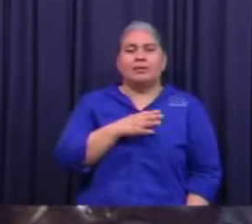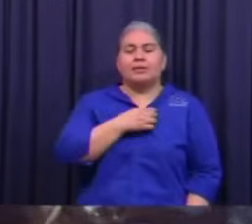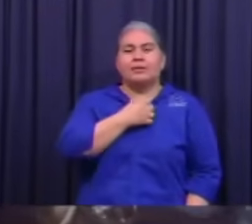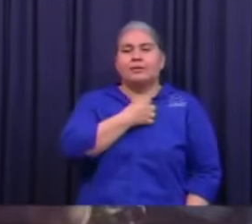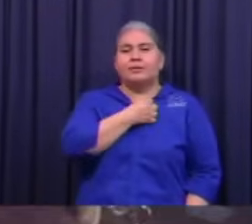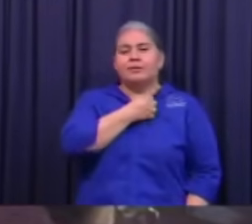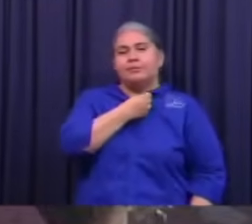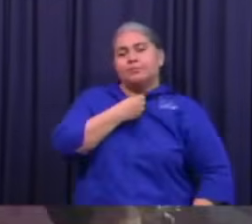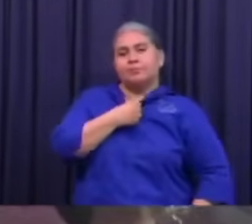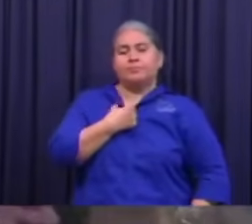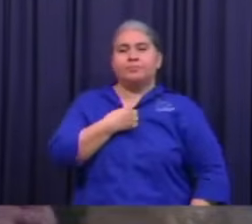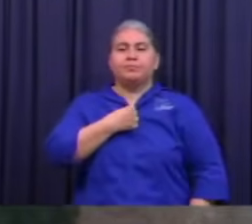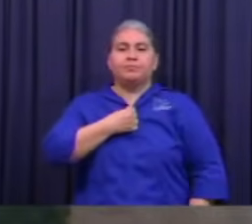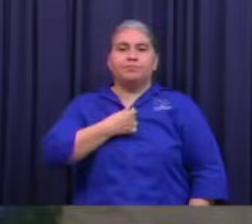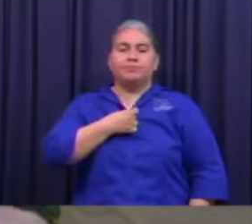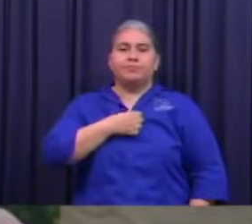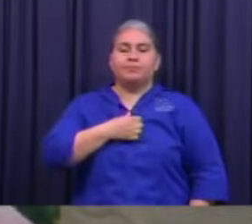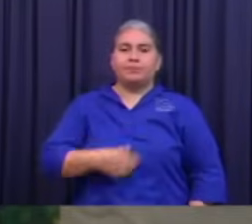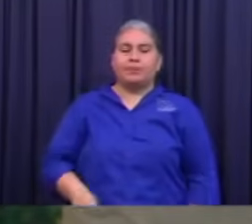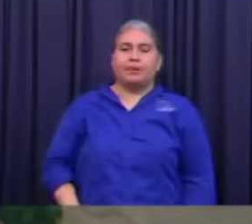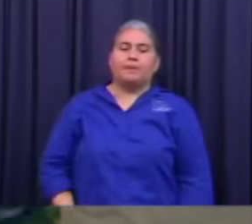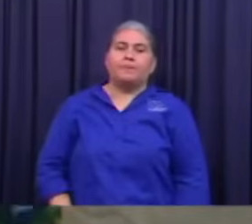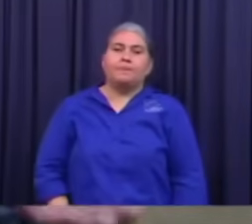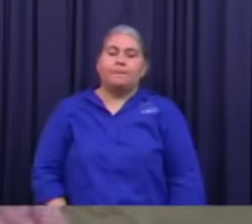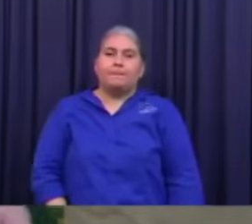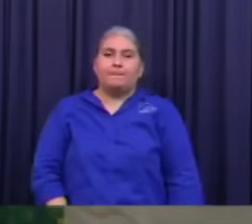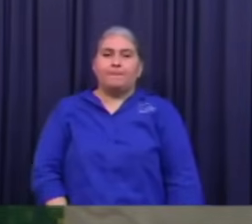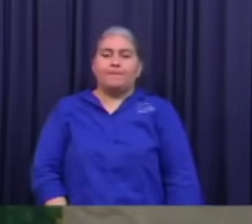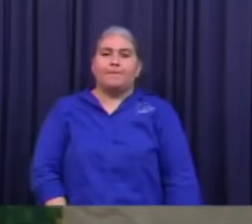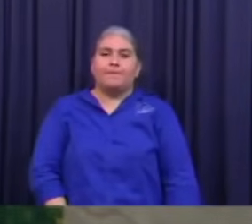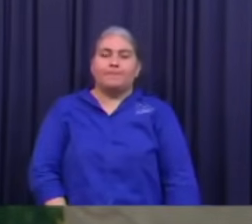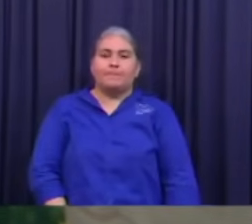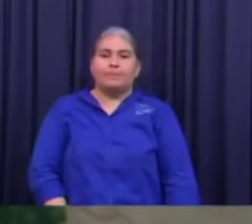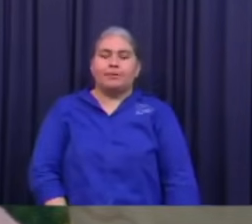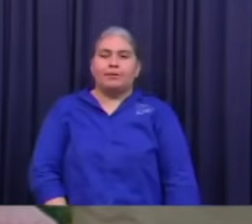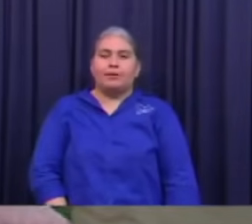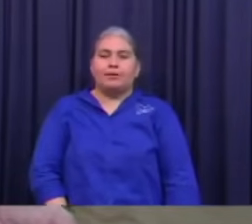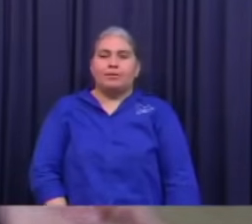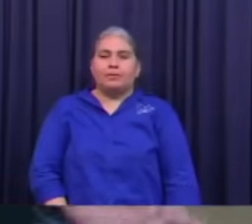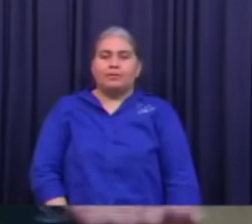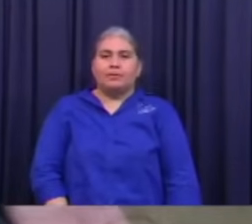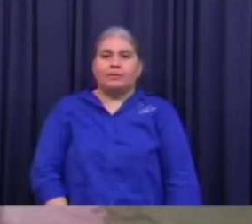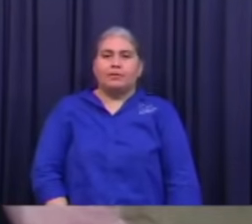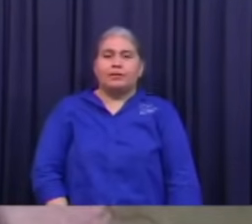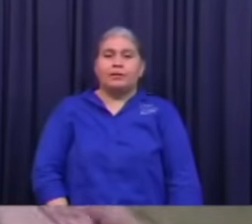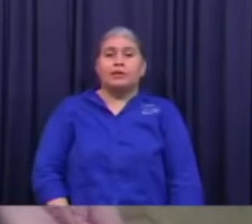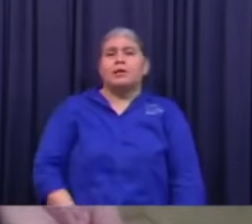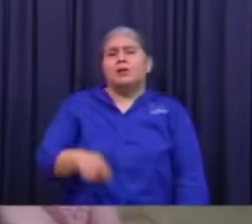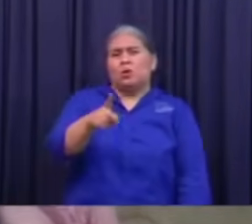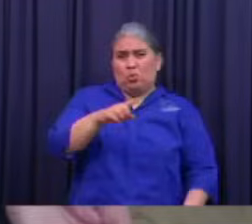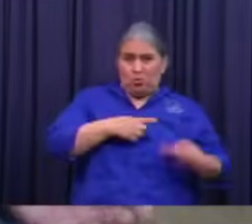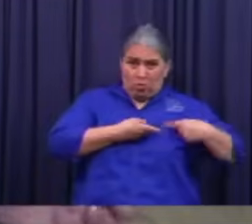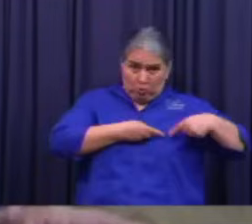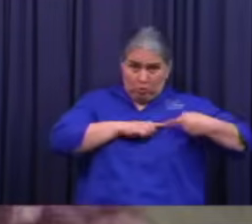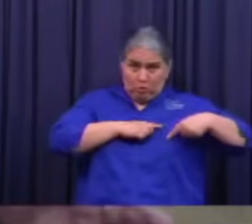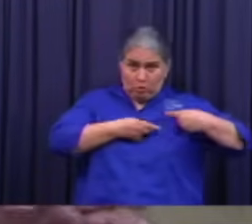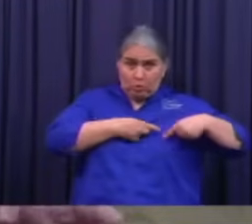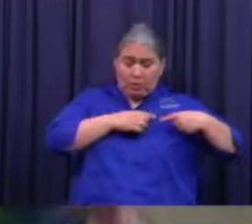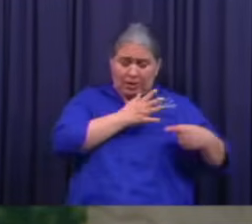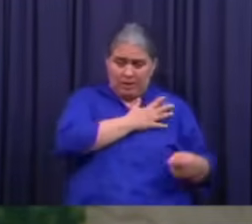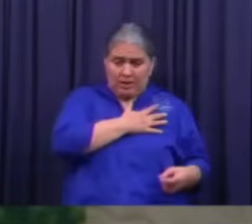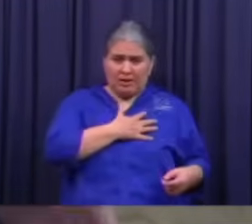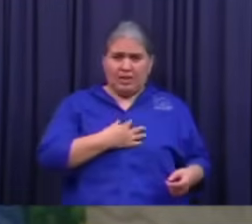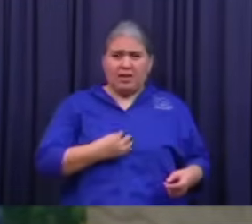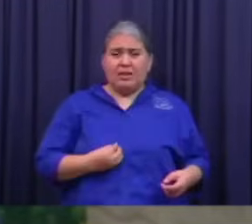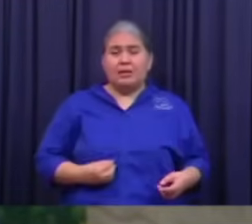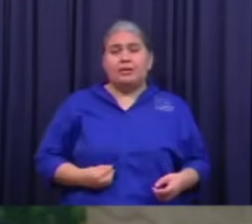cristiano era hijo de Dios déjame decirte que esa persona está no puedo cuantificar cuánto Pero lo único que te puedo